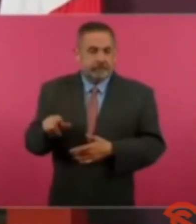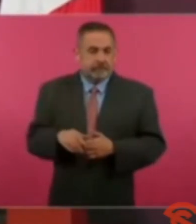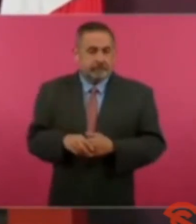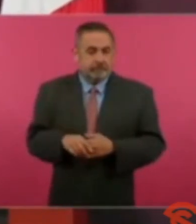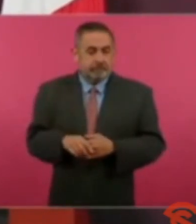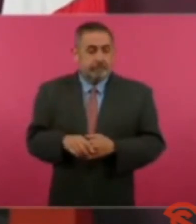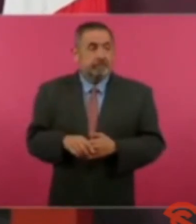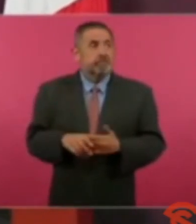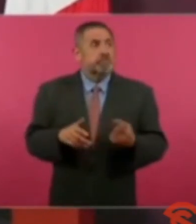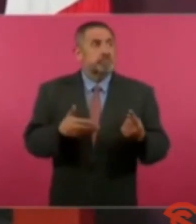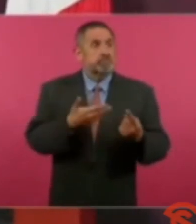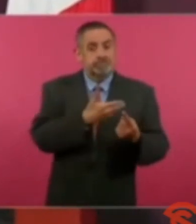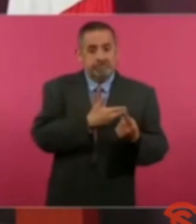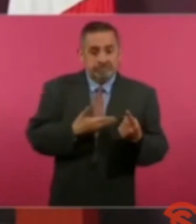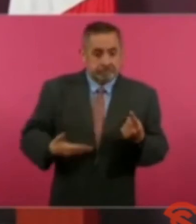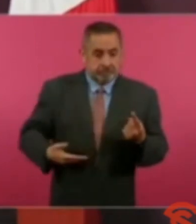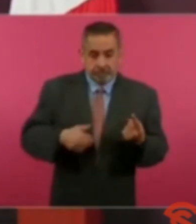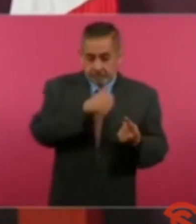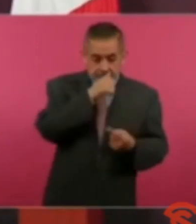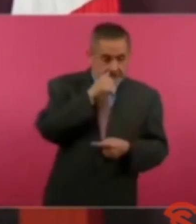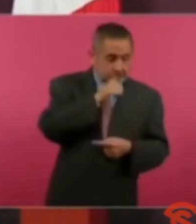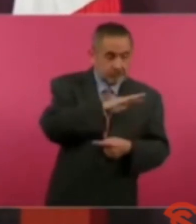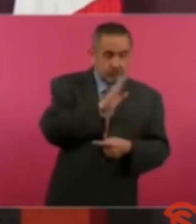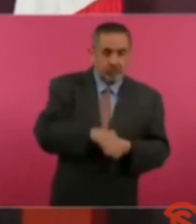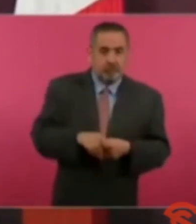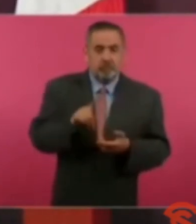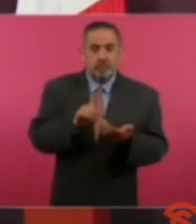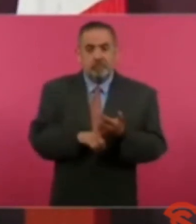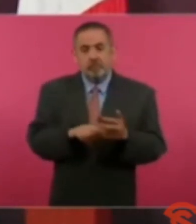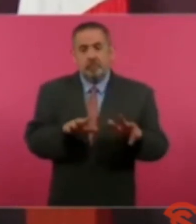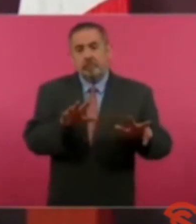Muere el presidente Juárez en